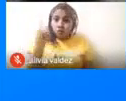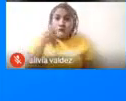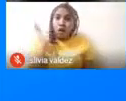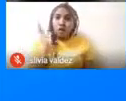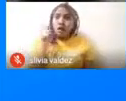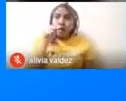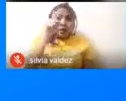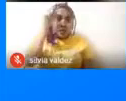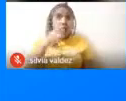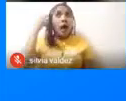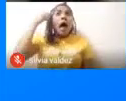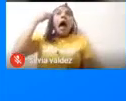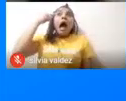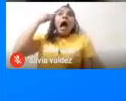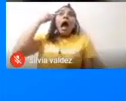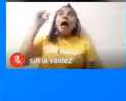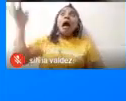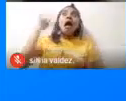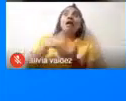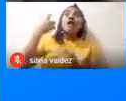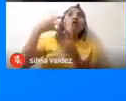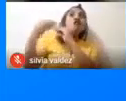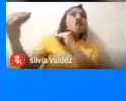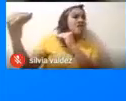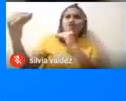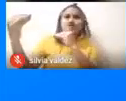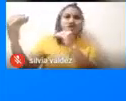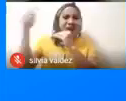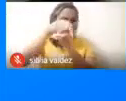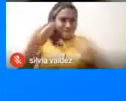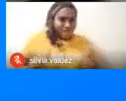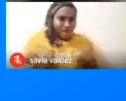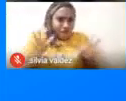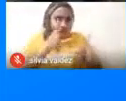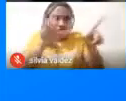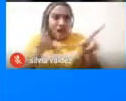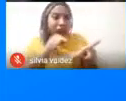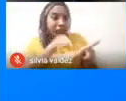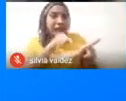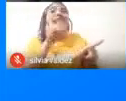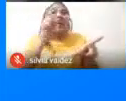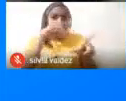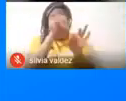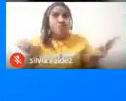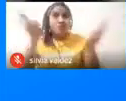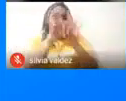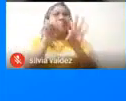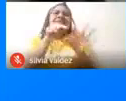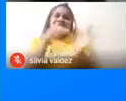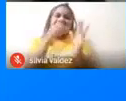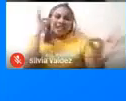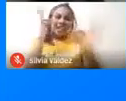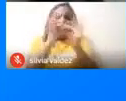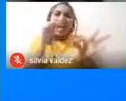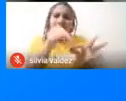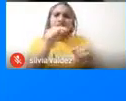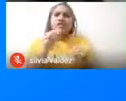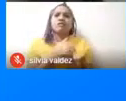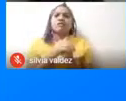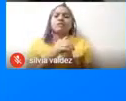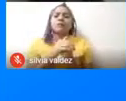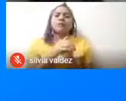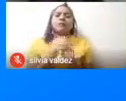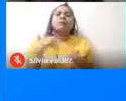se debe hacer pensándose en el que viene, sino en el que recibe. Ese es como un poquito el foco de esto.